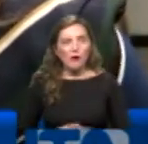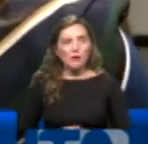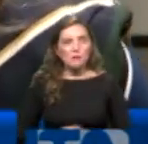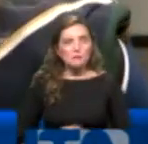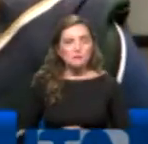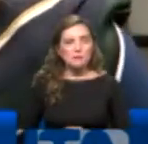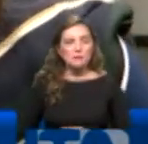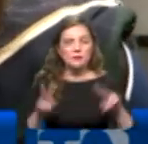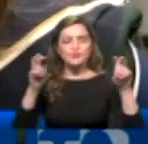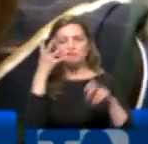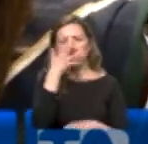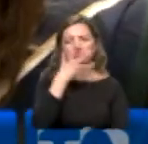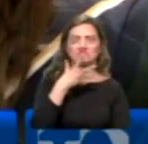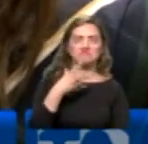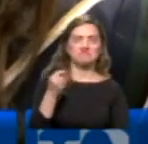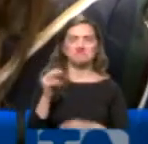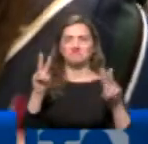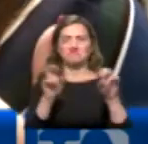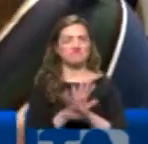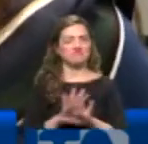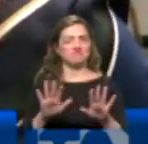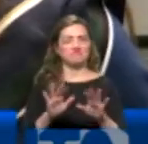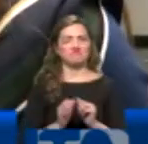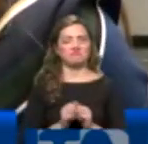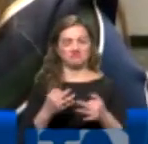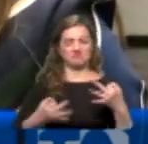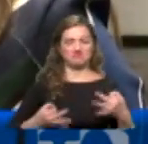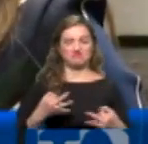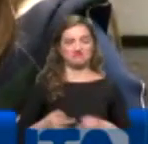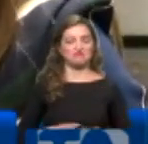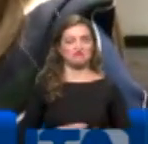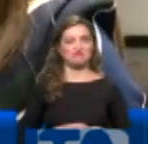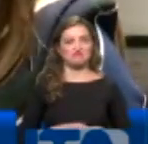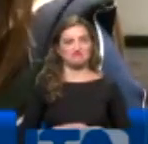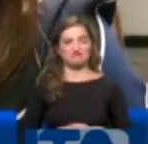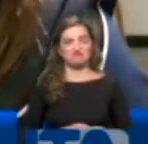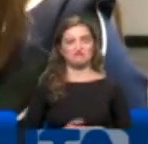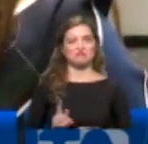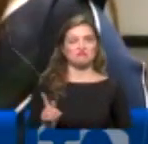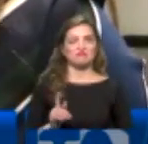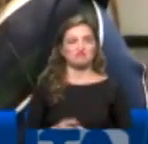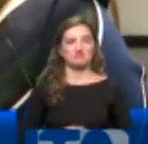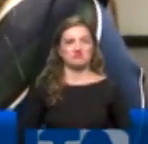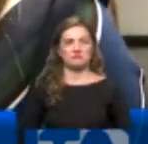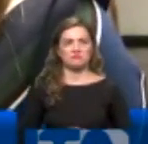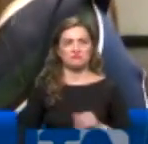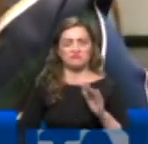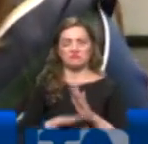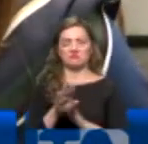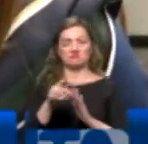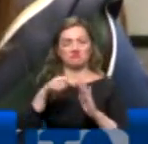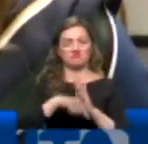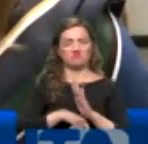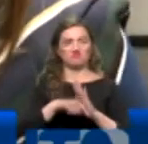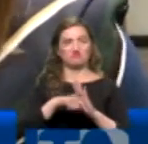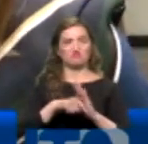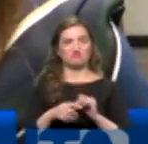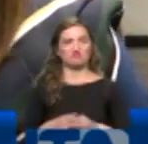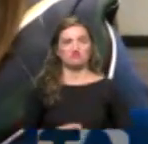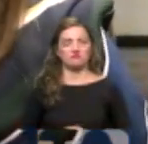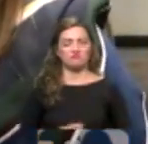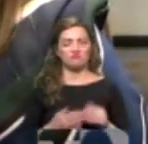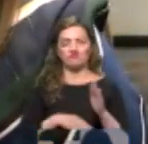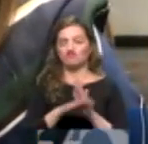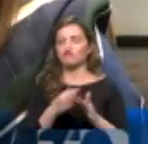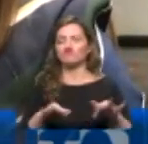tema de belleza, un aspecto físico, un tema superficial, sino que va mucho más allá, y es que se ha